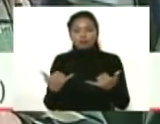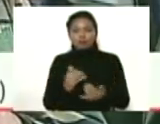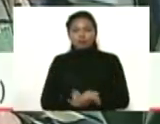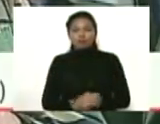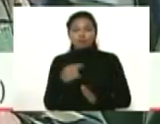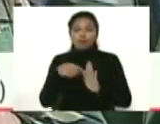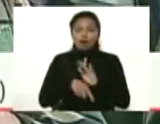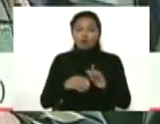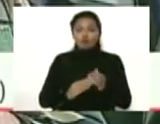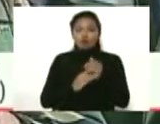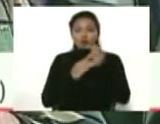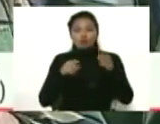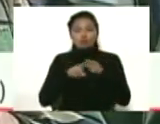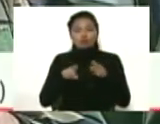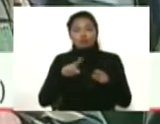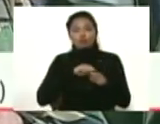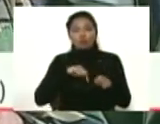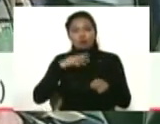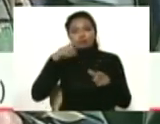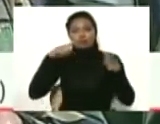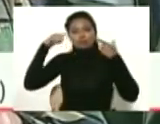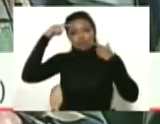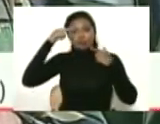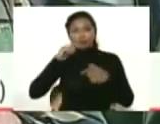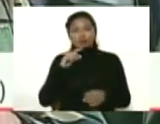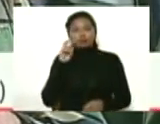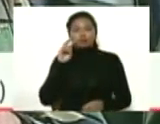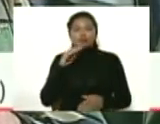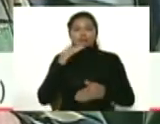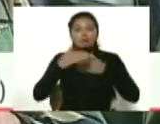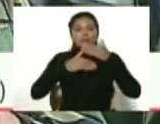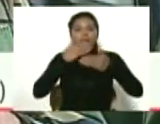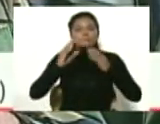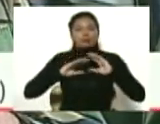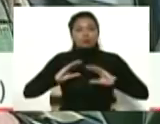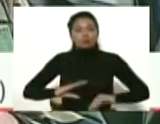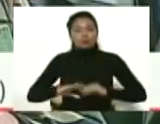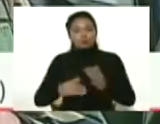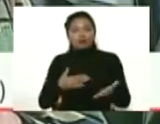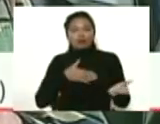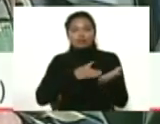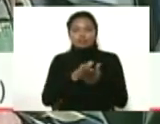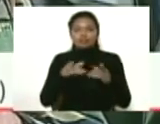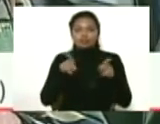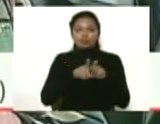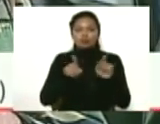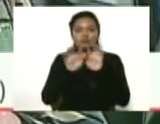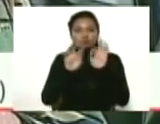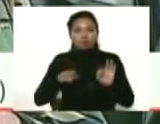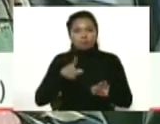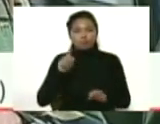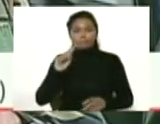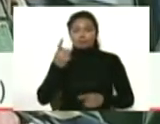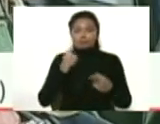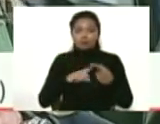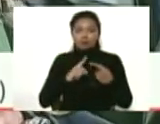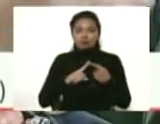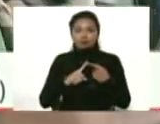bajo el legado de nuestro comandante supremo Hugo Chávez, bueno, ir elevando este cuerpo que va a garantizar, primero,